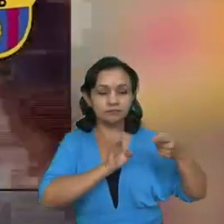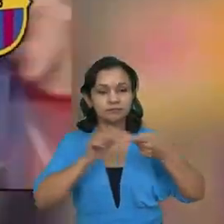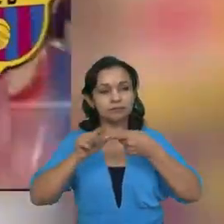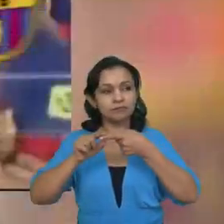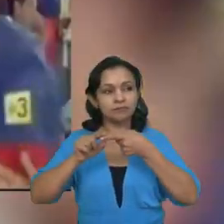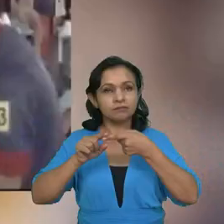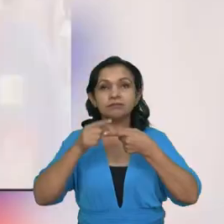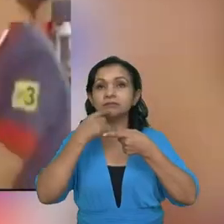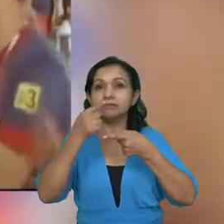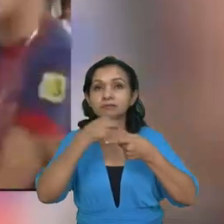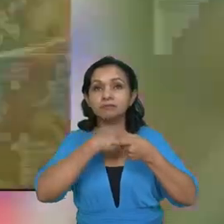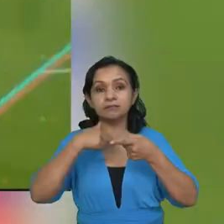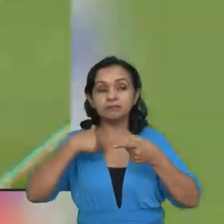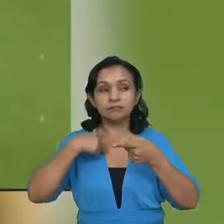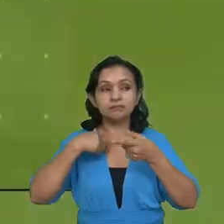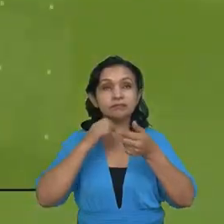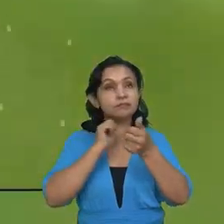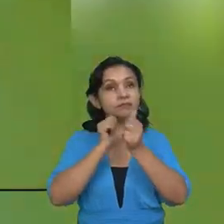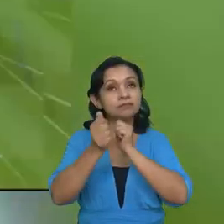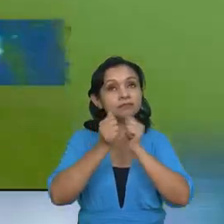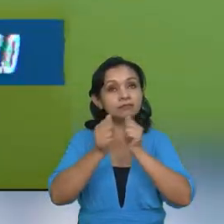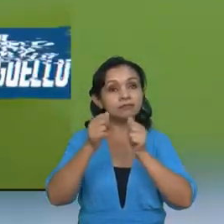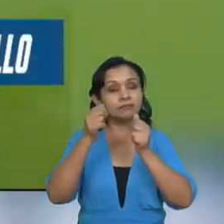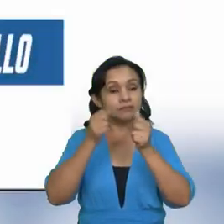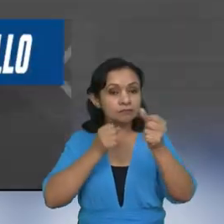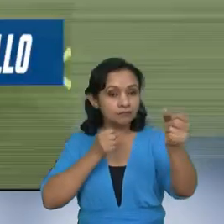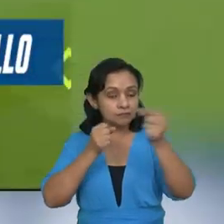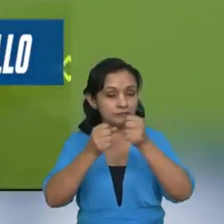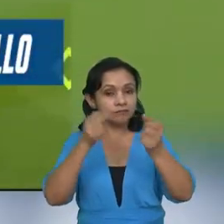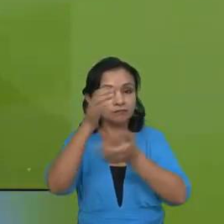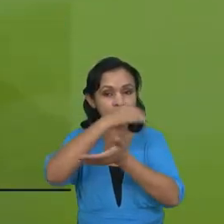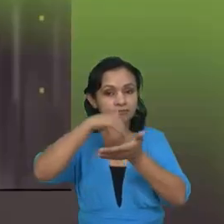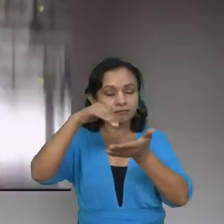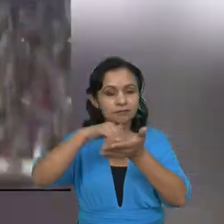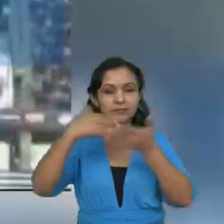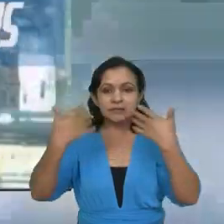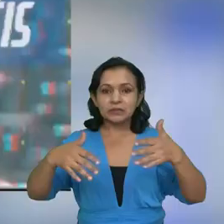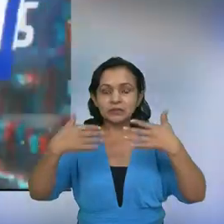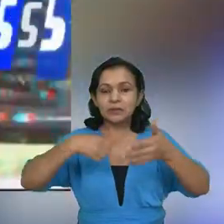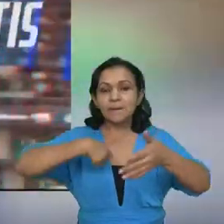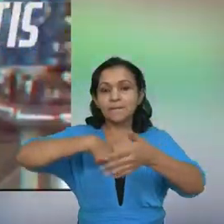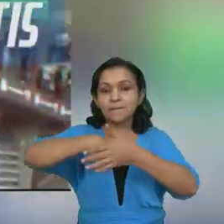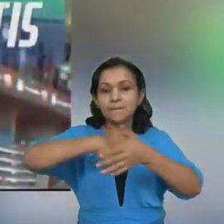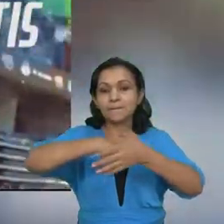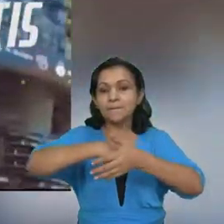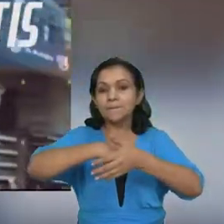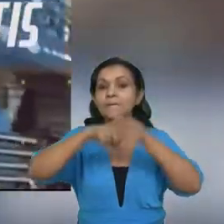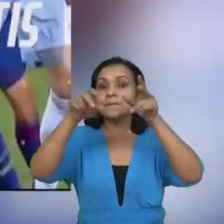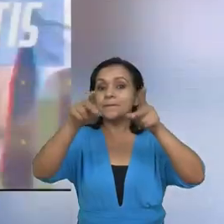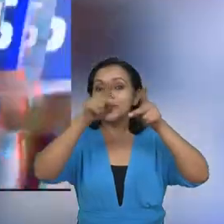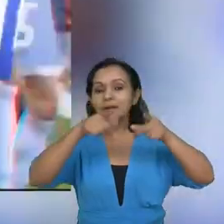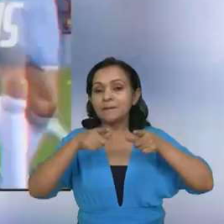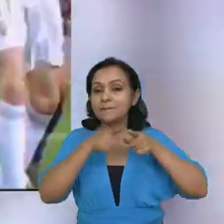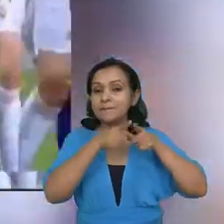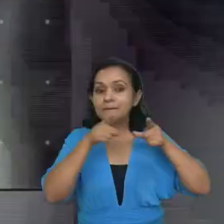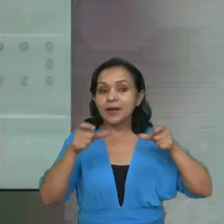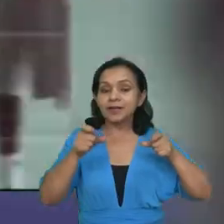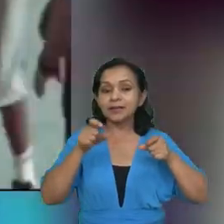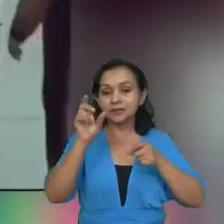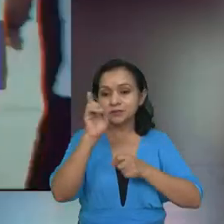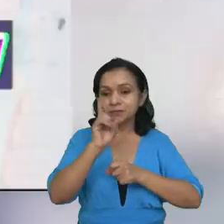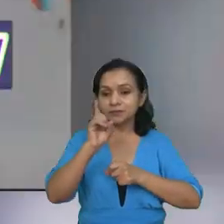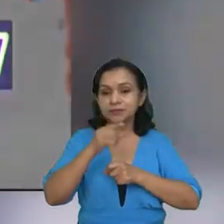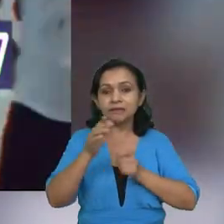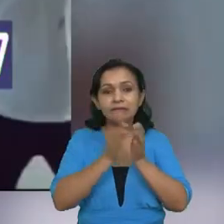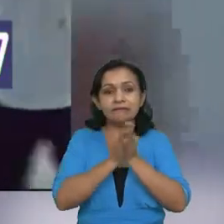el polideportivo alexis argüello será epicentro de la fiebre futbolera de los fanáticos de managua que este domingo